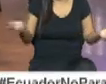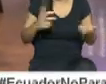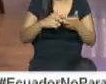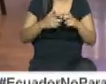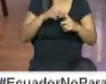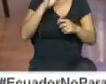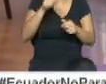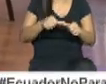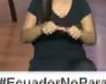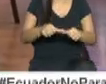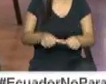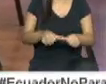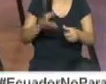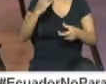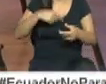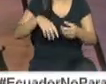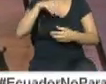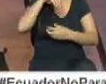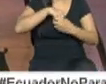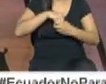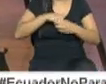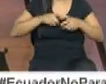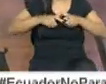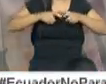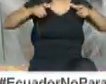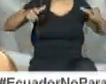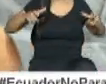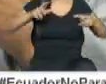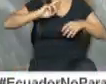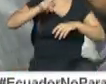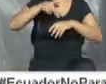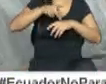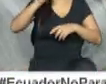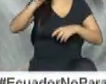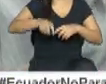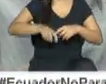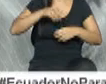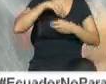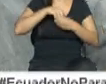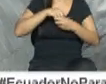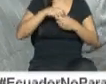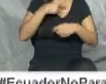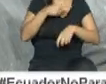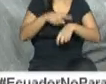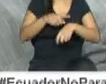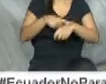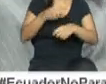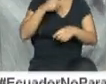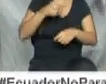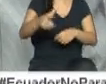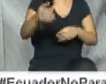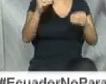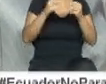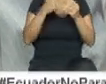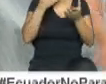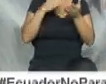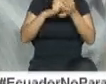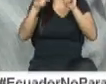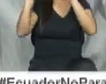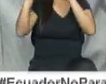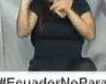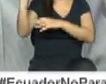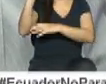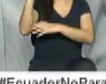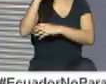mantener capacidades disuasivas, siempre hay que tener un ejército profesional. Yo, no hay tiempo para hablar, pero el tema de Colombia es un caso a analizar.